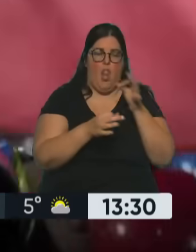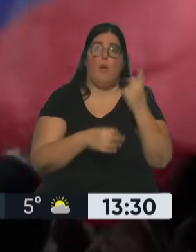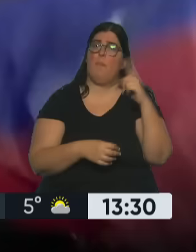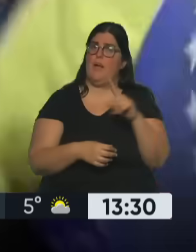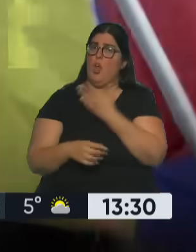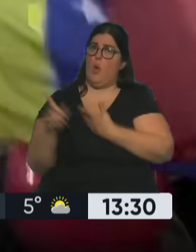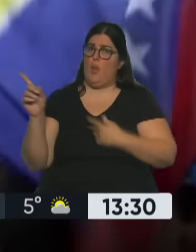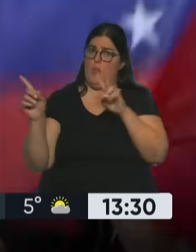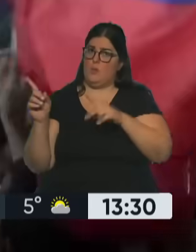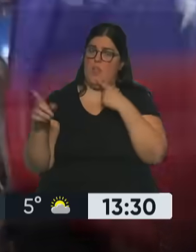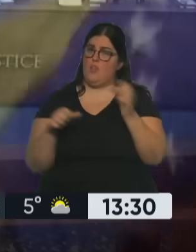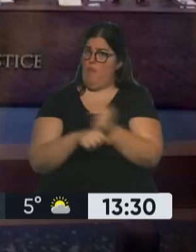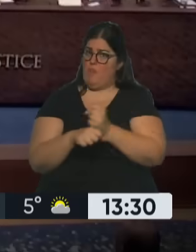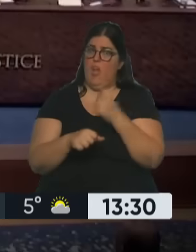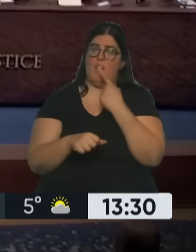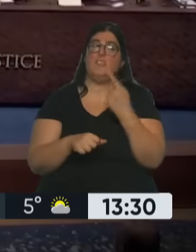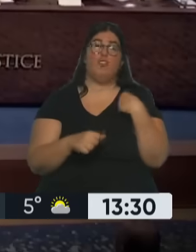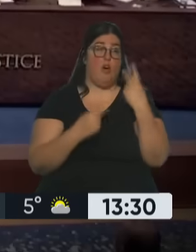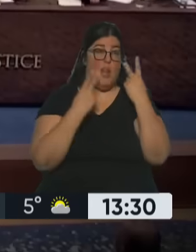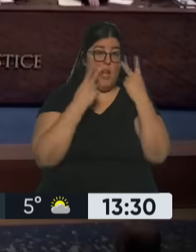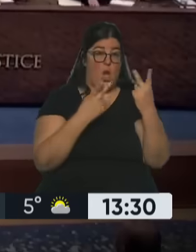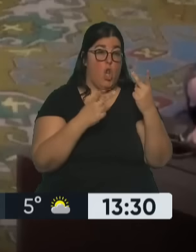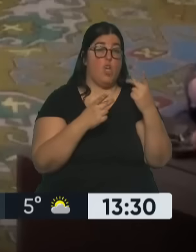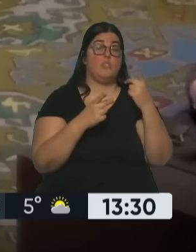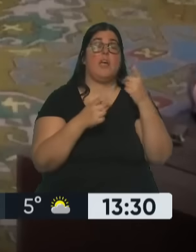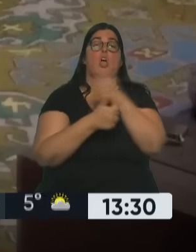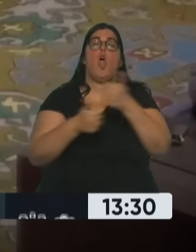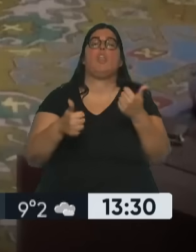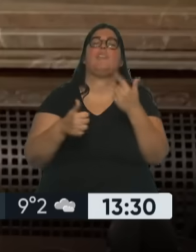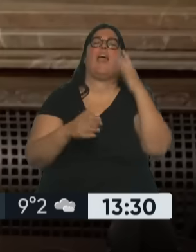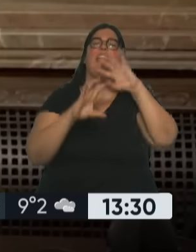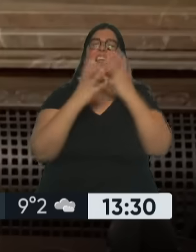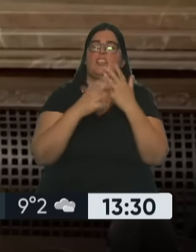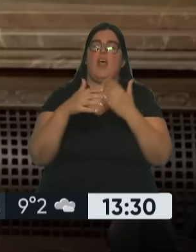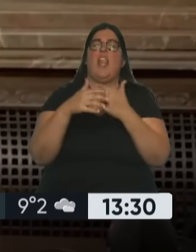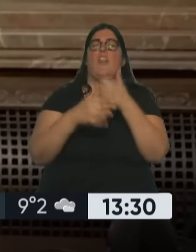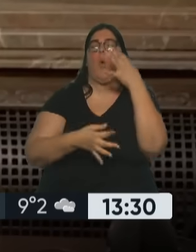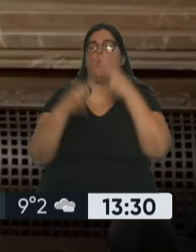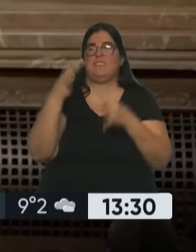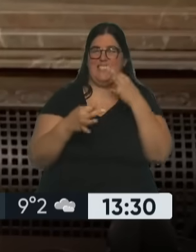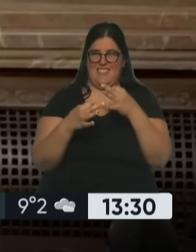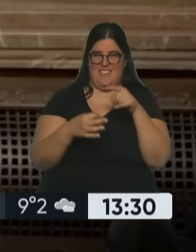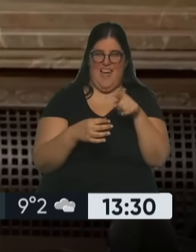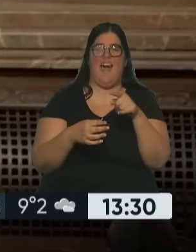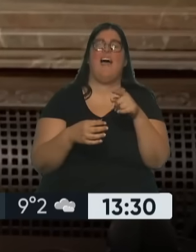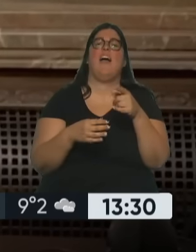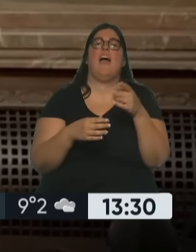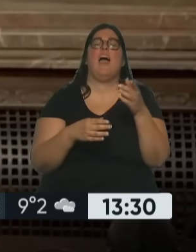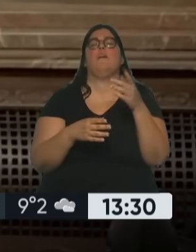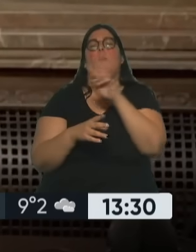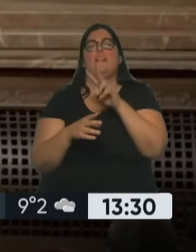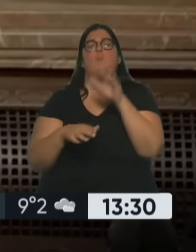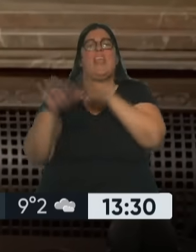gobierno ratificó que no reconocerá la jurisdicción de la Corte Internacional de Justicia, que el viernes, previo al referéndum, ordenó a